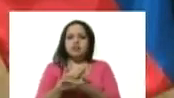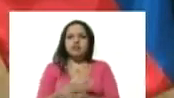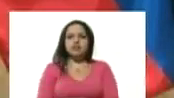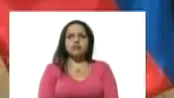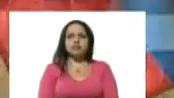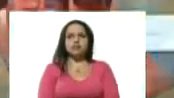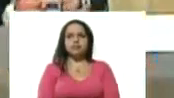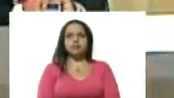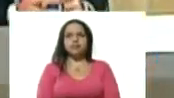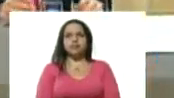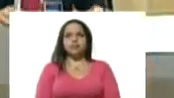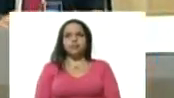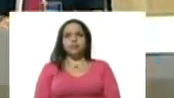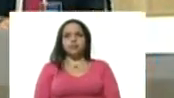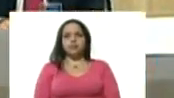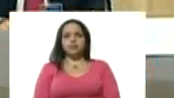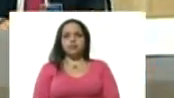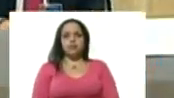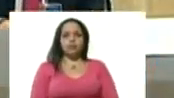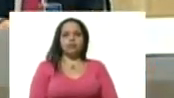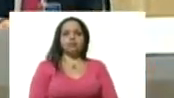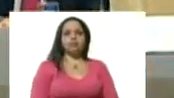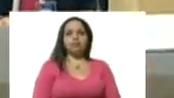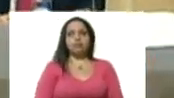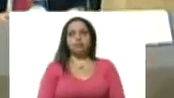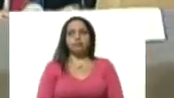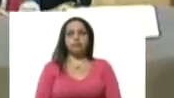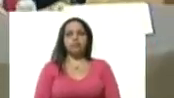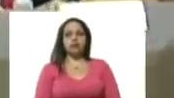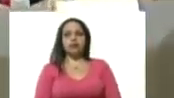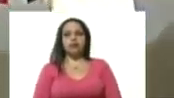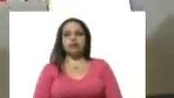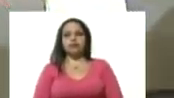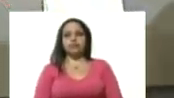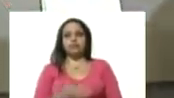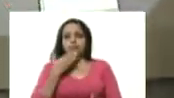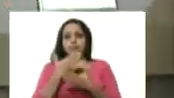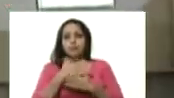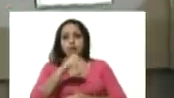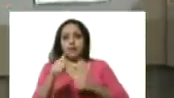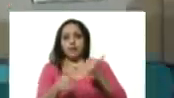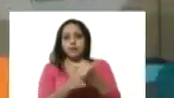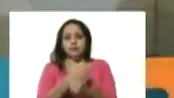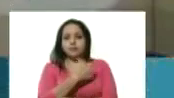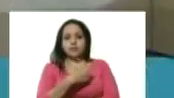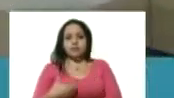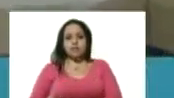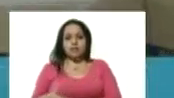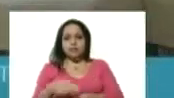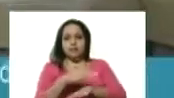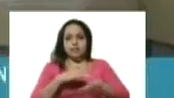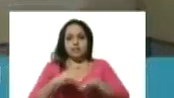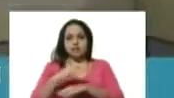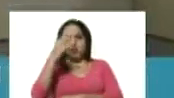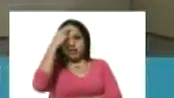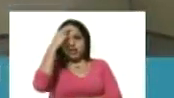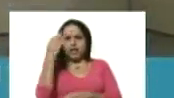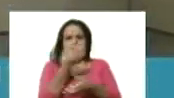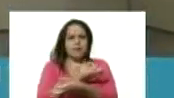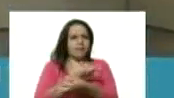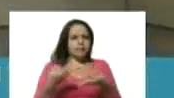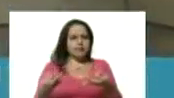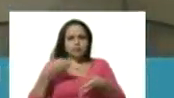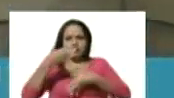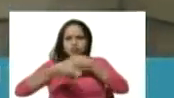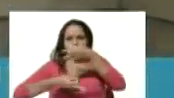Muchas gracias, vicepresidente, ministro Tarek El Aissami. Extraordinaria